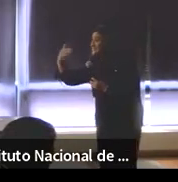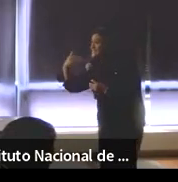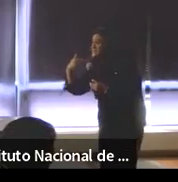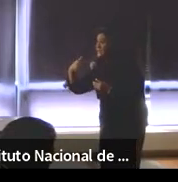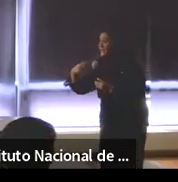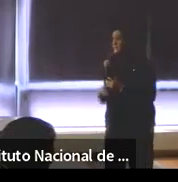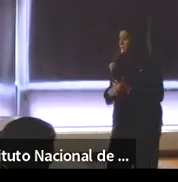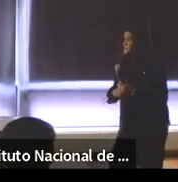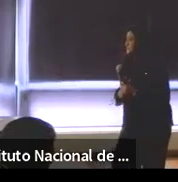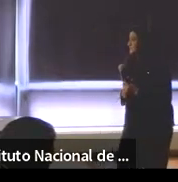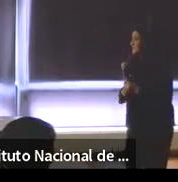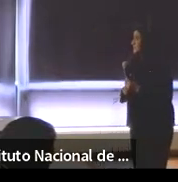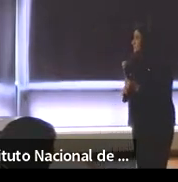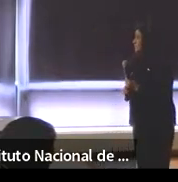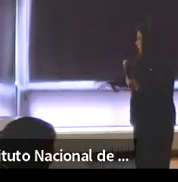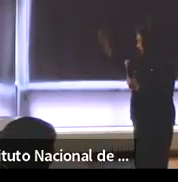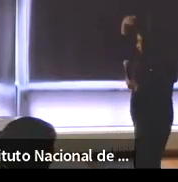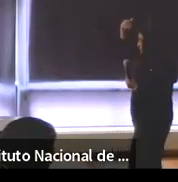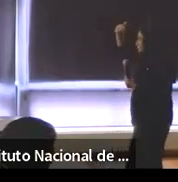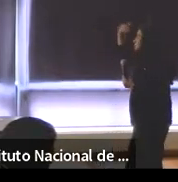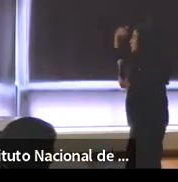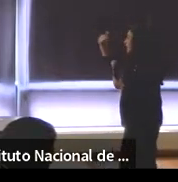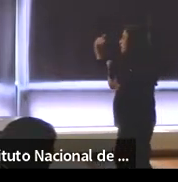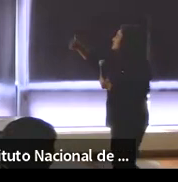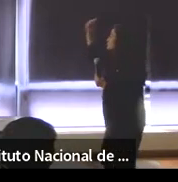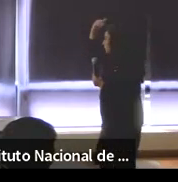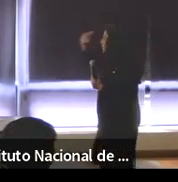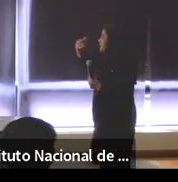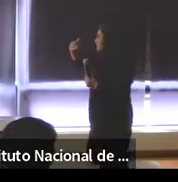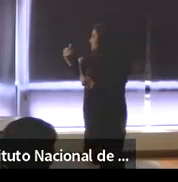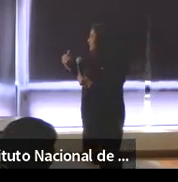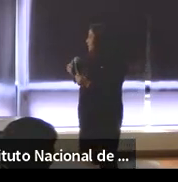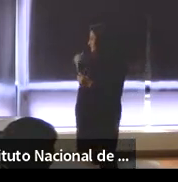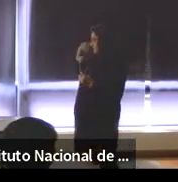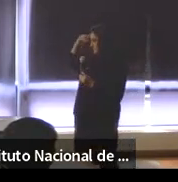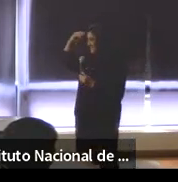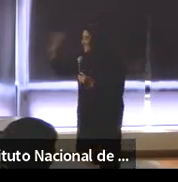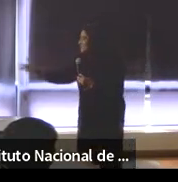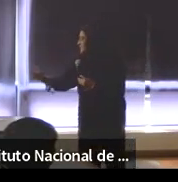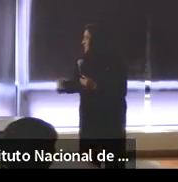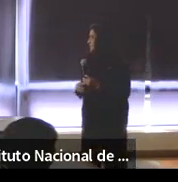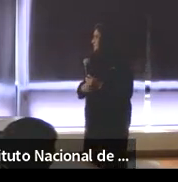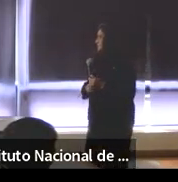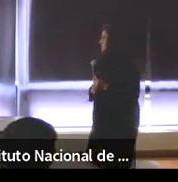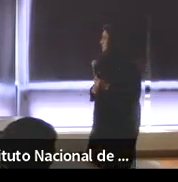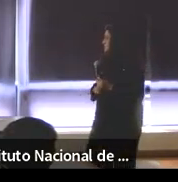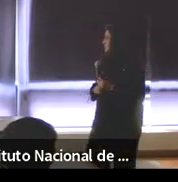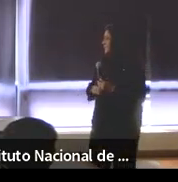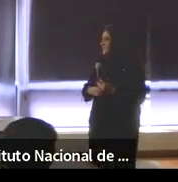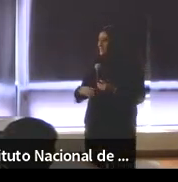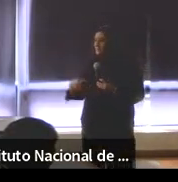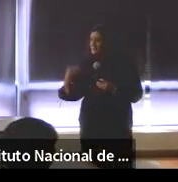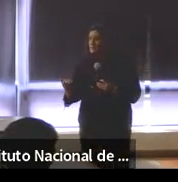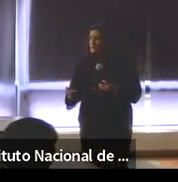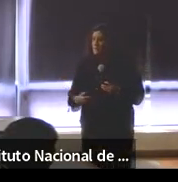Porque así es su carácter porque no ha solucionado esos problemas de ser reactiva